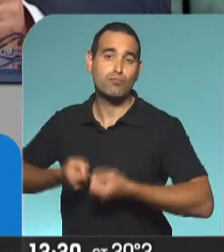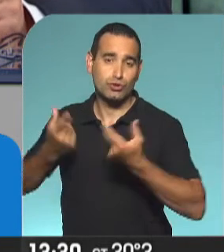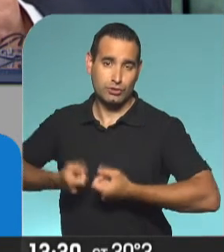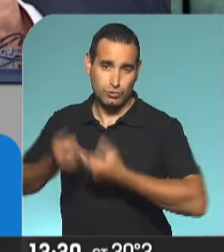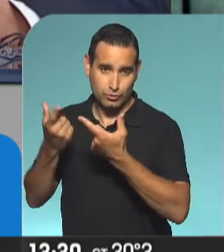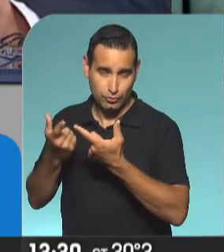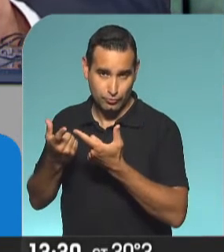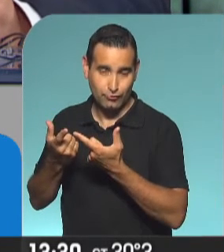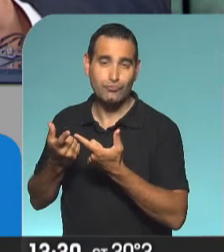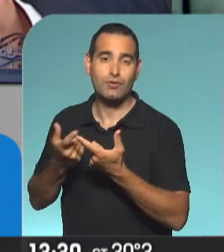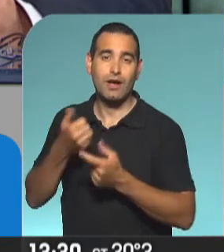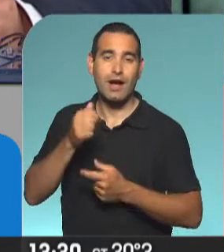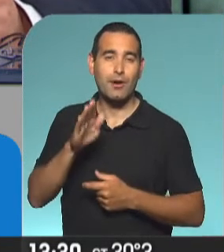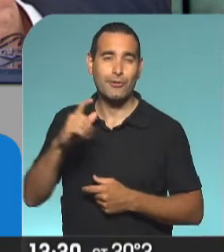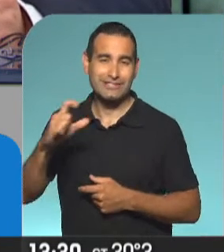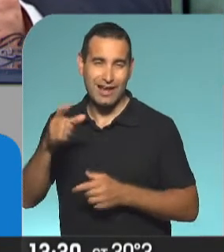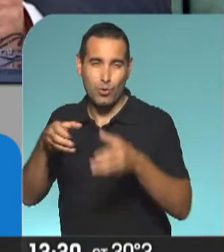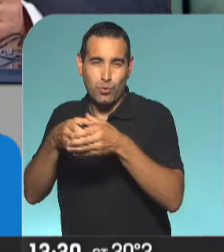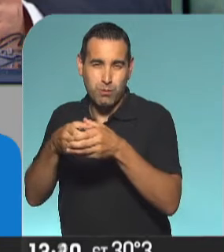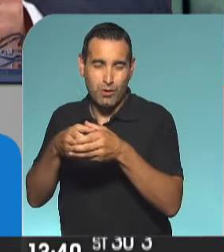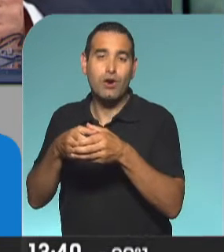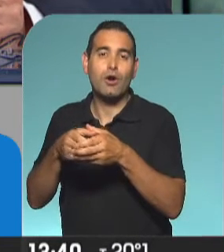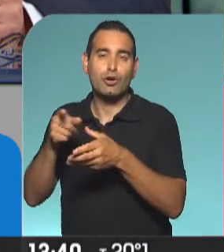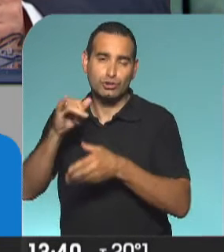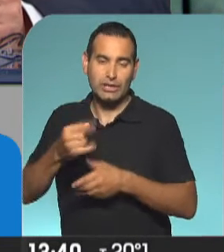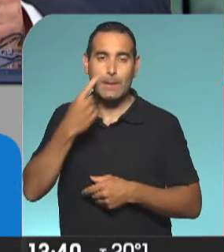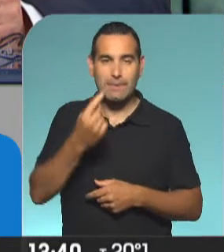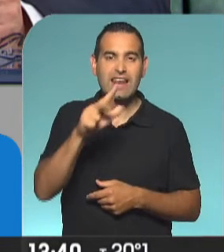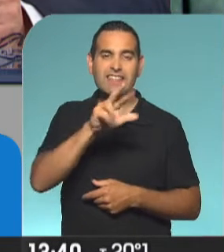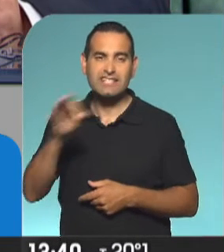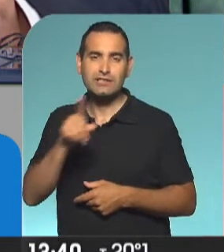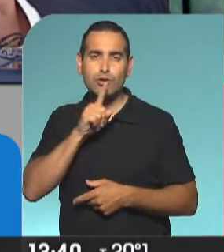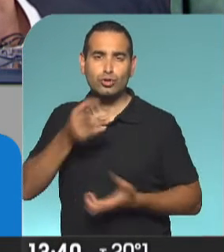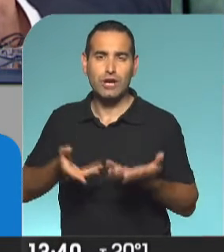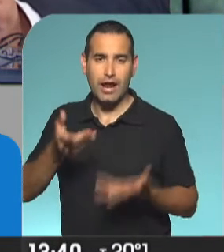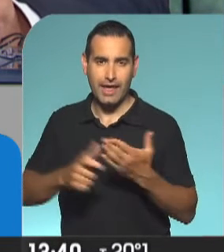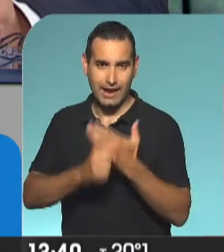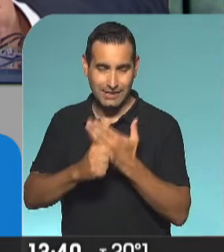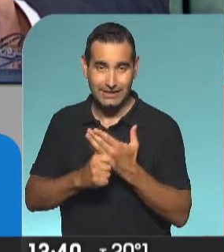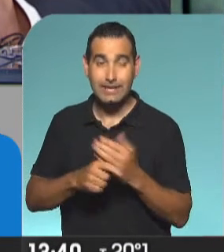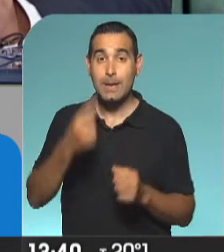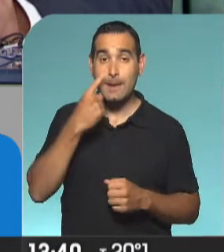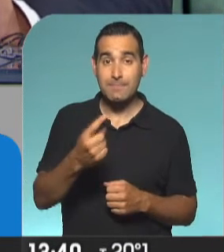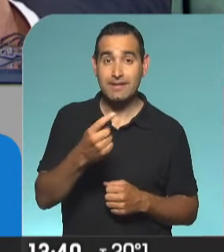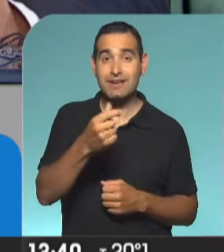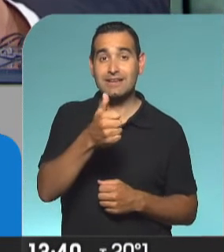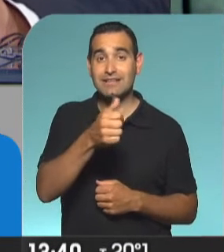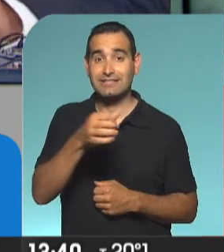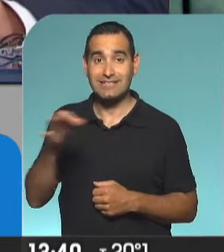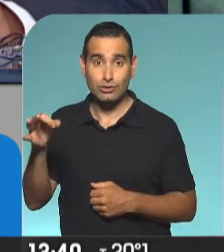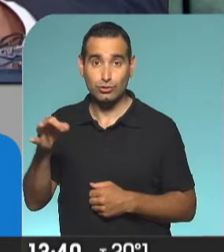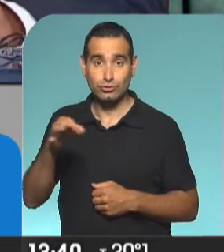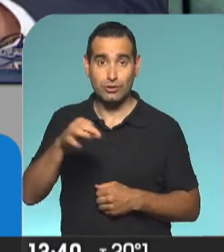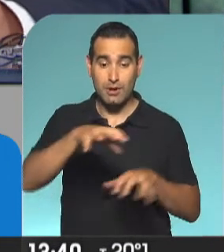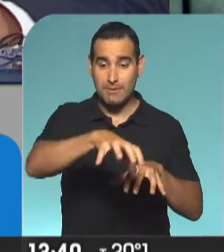del abc que se llama este grupo de poner a disposición 1.300 toneladas de carne son 1.600 puntos de venta